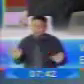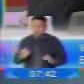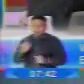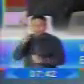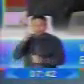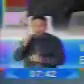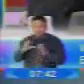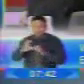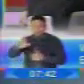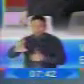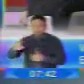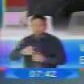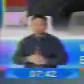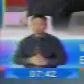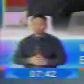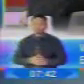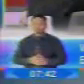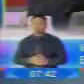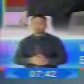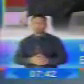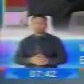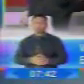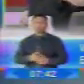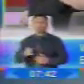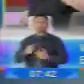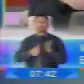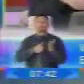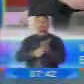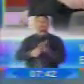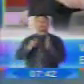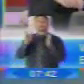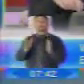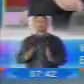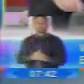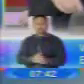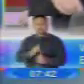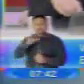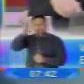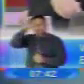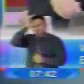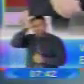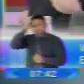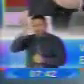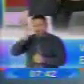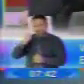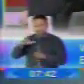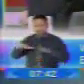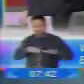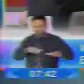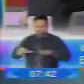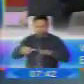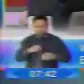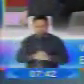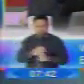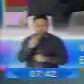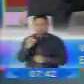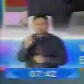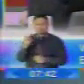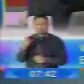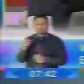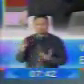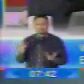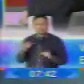puede ser utilizado para eso. ¿Qué es, ministro Velasco, esto de Cultura en Movimiento, pues, EMER 2020? La explicación